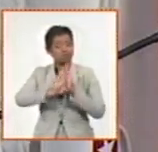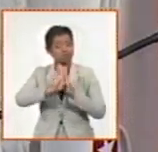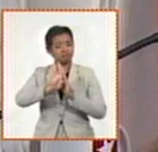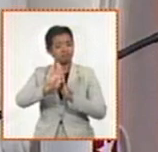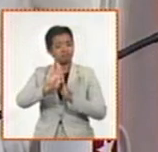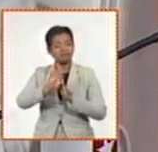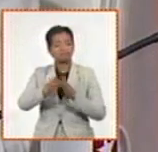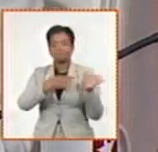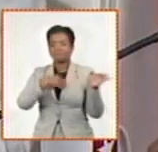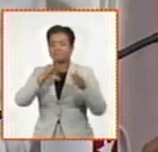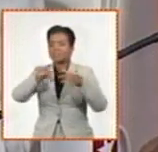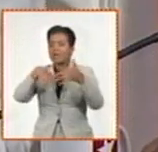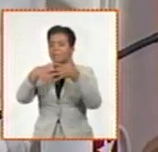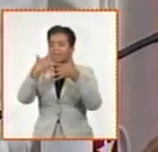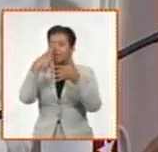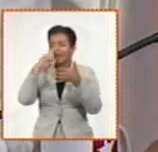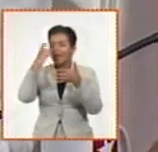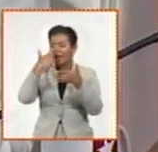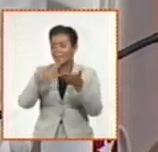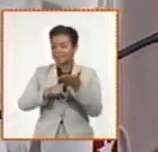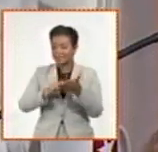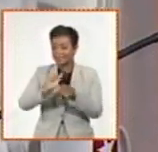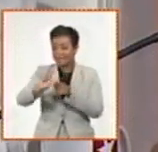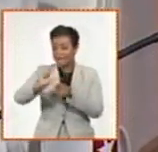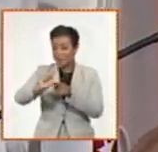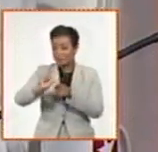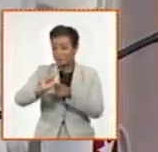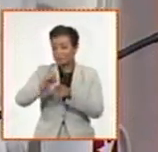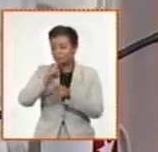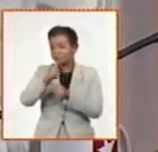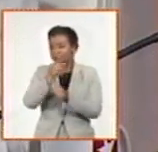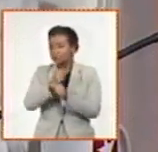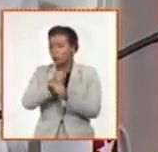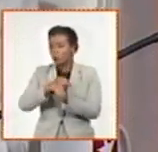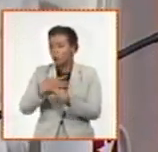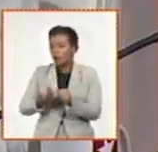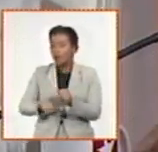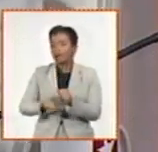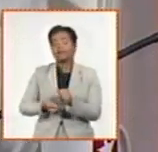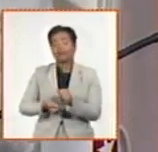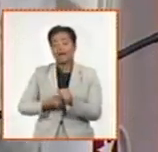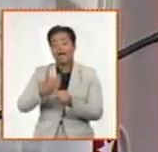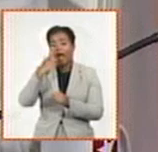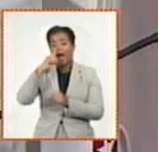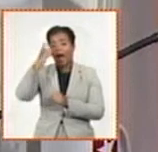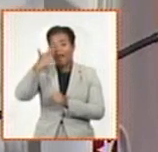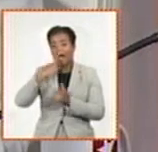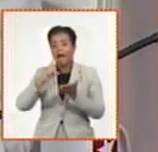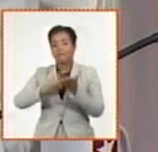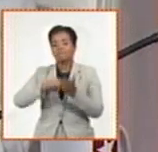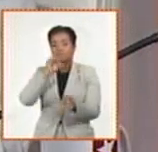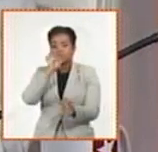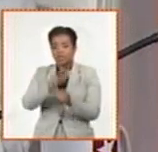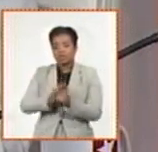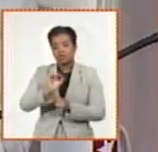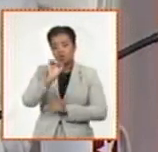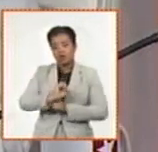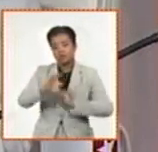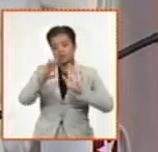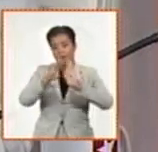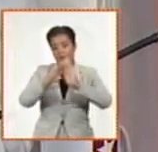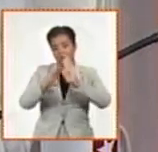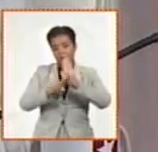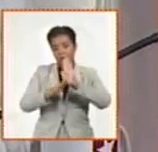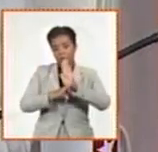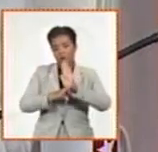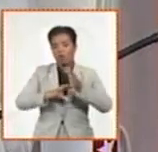eso? La ANAP fue la que esa metodología entró por la ANAP, organizamos con otras